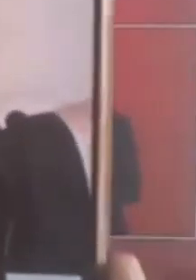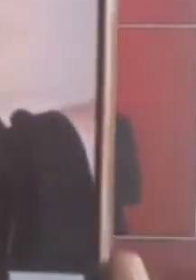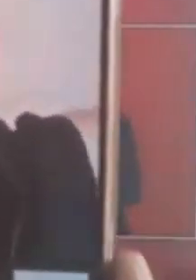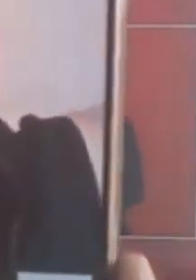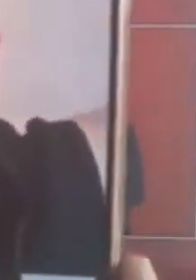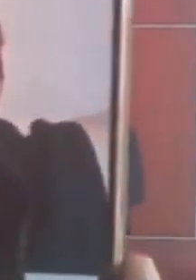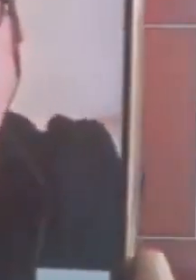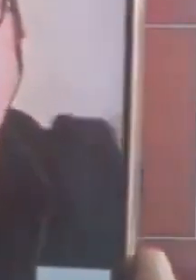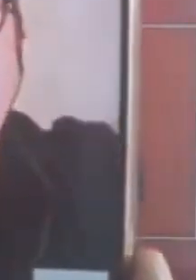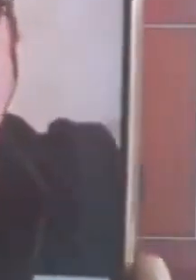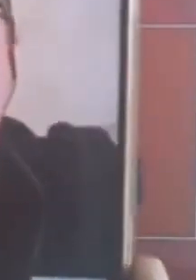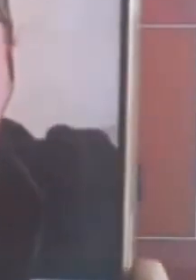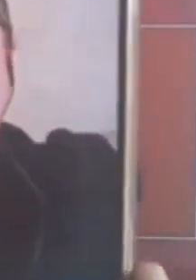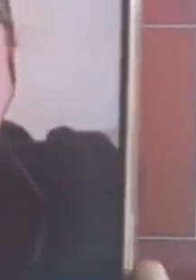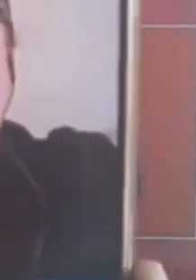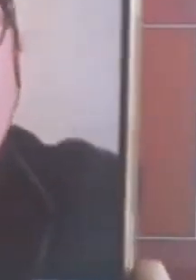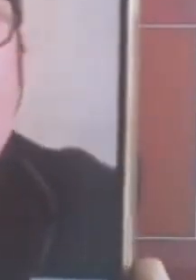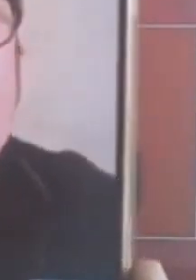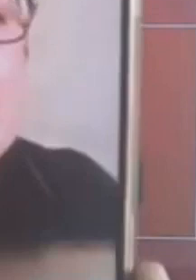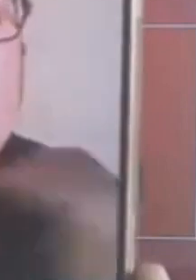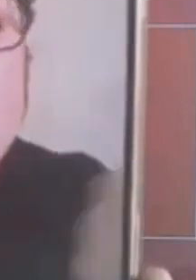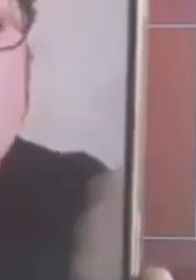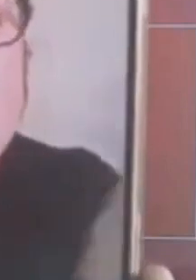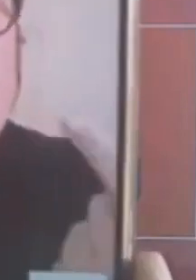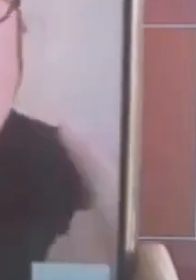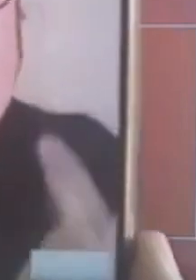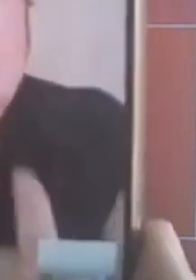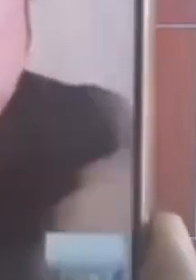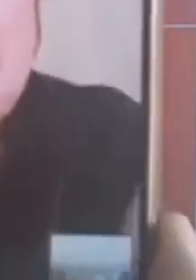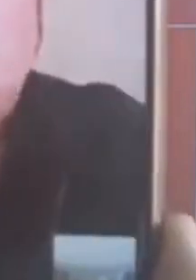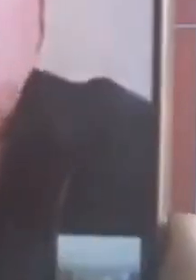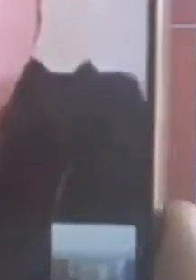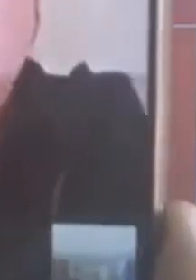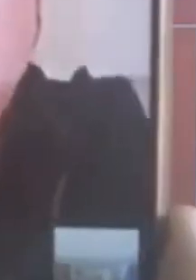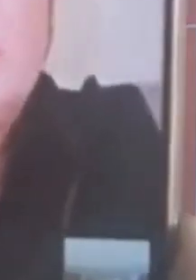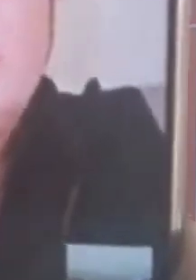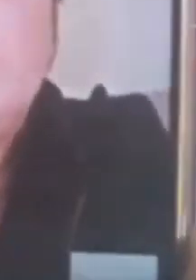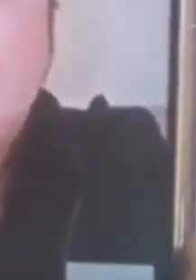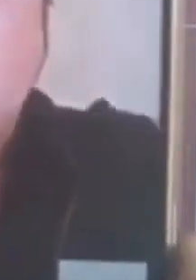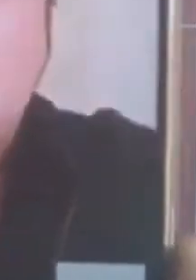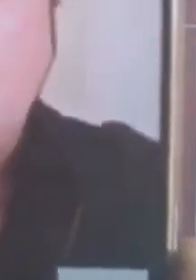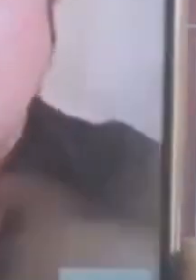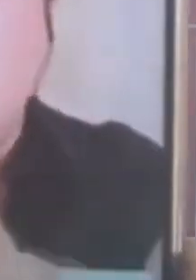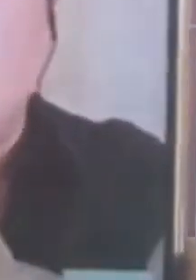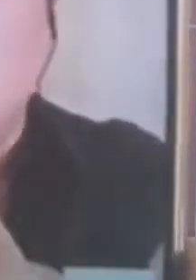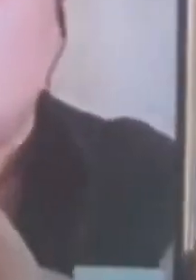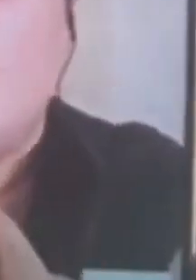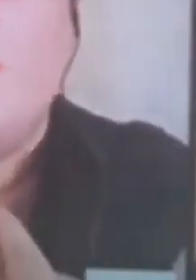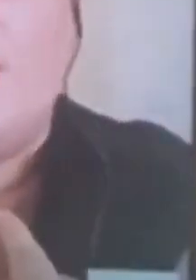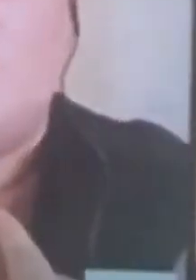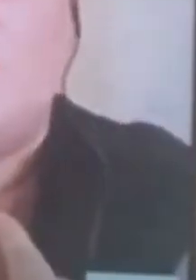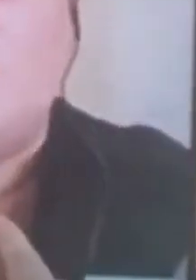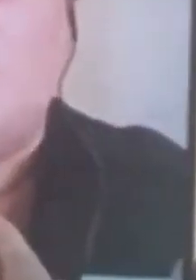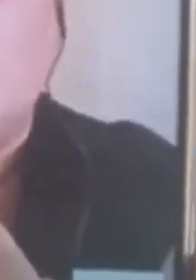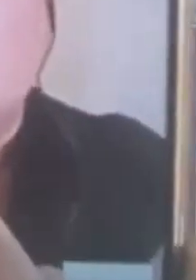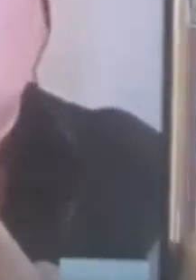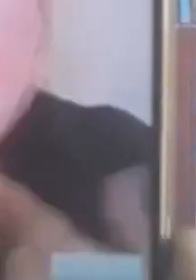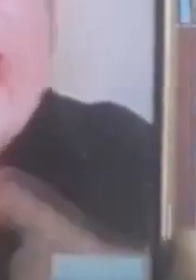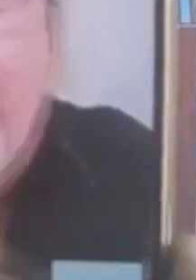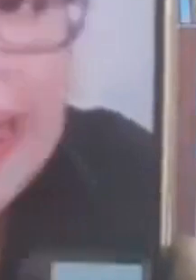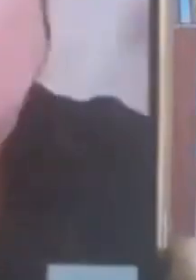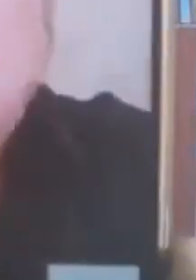es el presidente y sus compadres que están haciendo la 4T, es que somos todos. Si ellos están tratando de cambiar, pero nosotros no